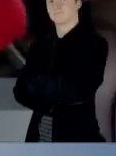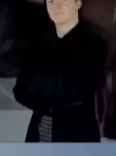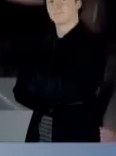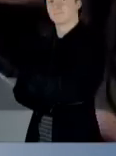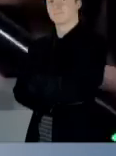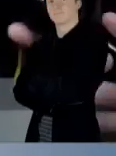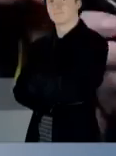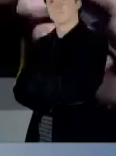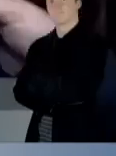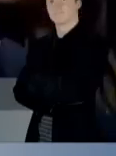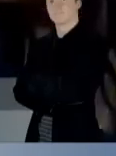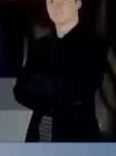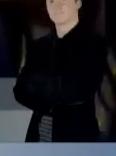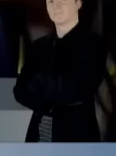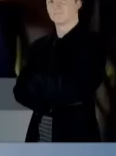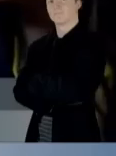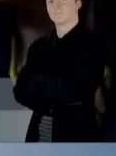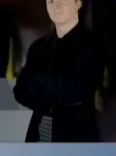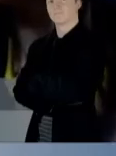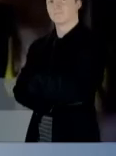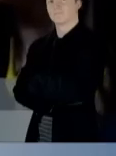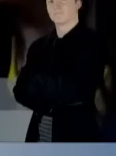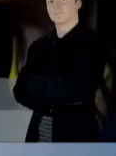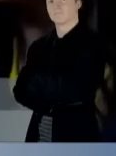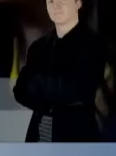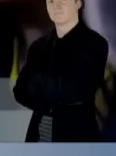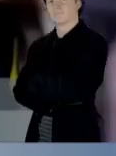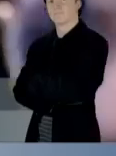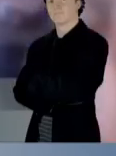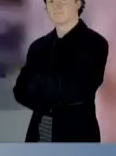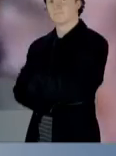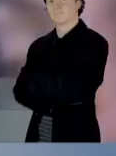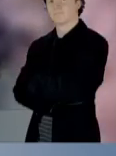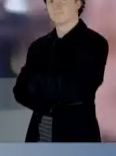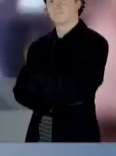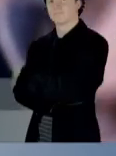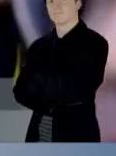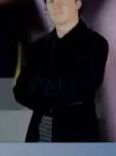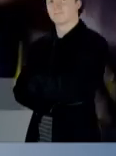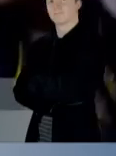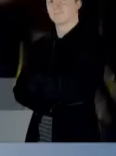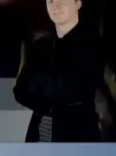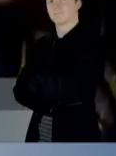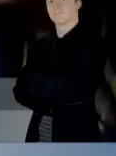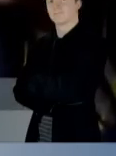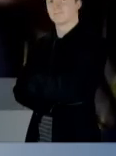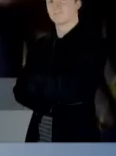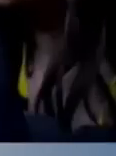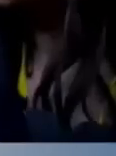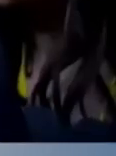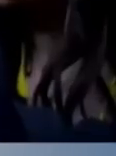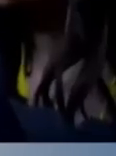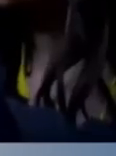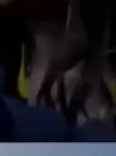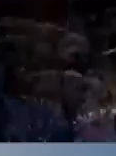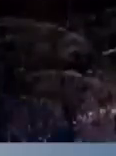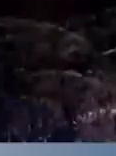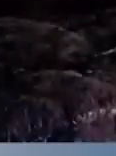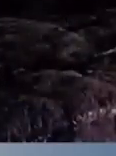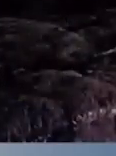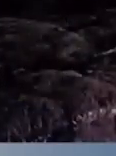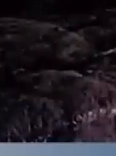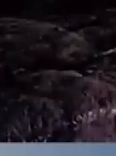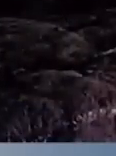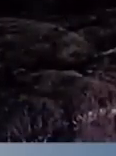no se sentaran a conversar Hasta que el gobierno presentó una postura Clara sobre la conmemoración de los 50 años del golpe pero esperaríamos que